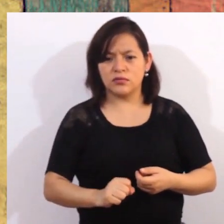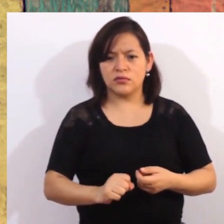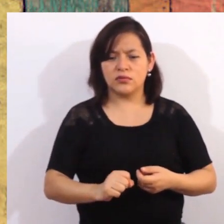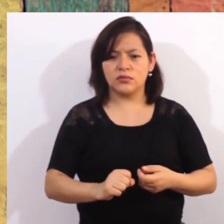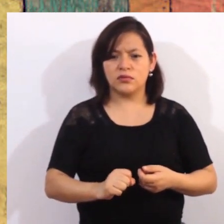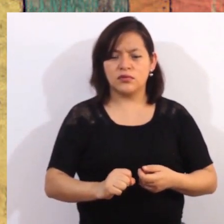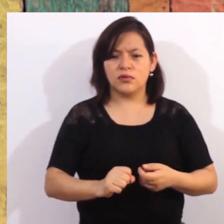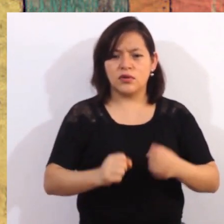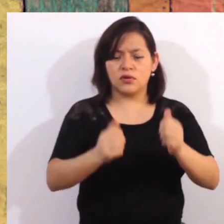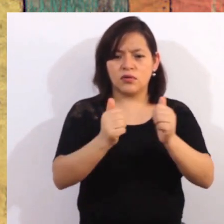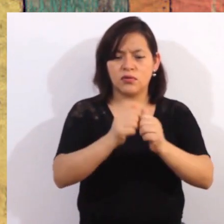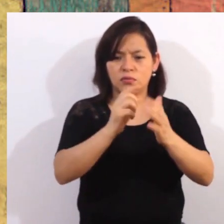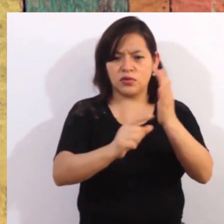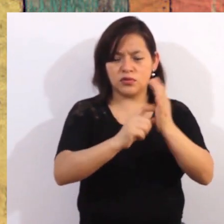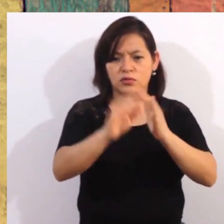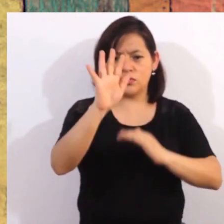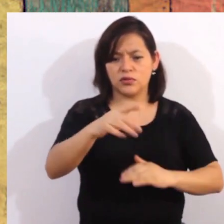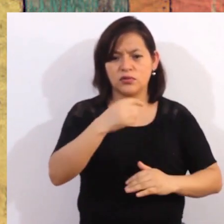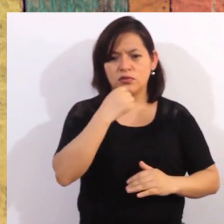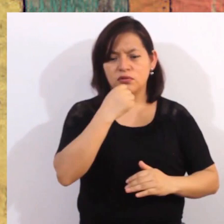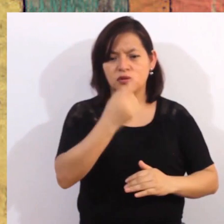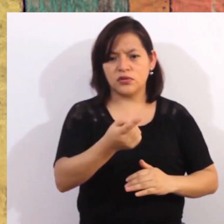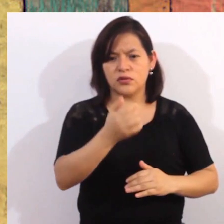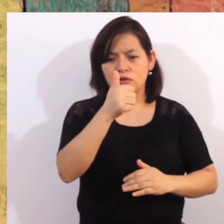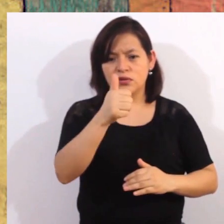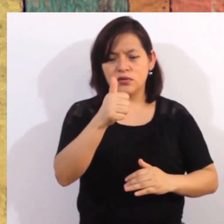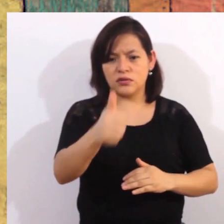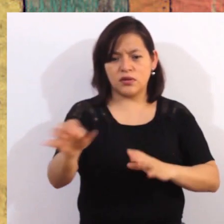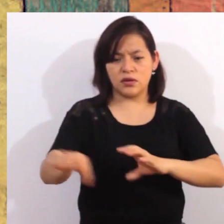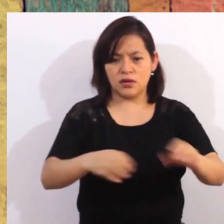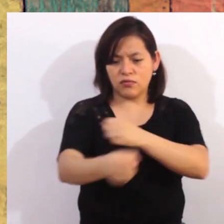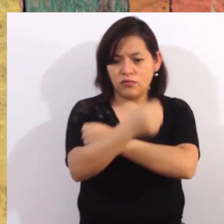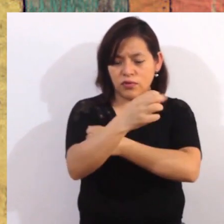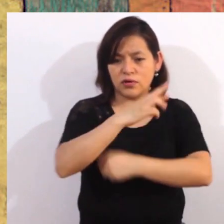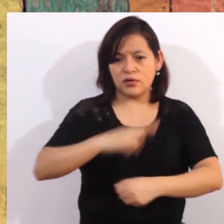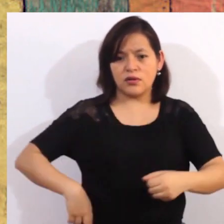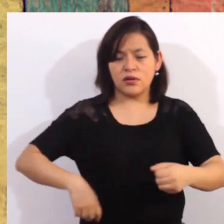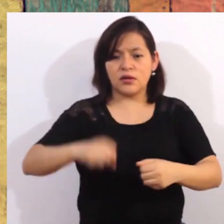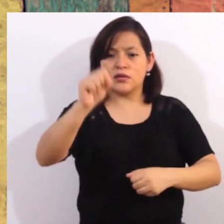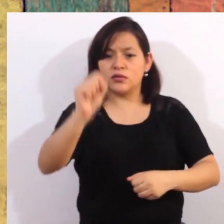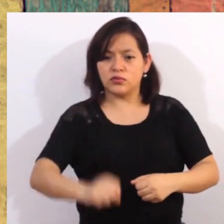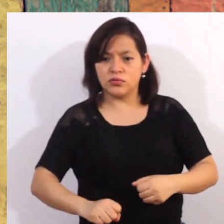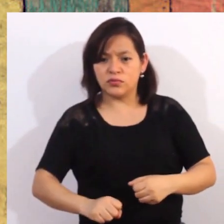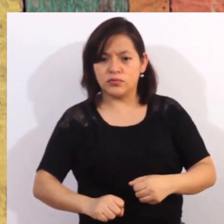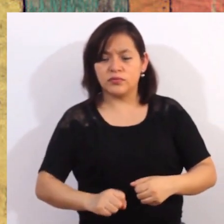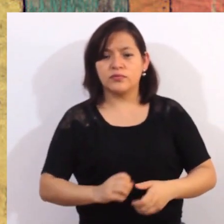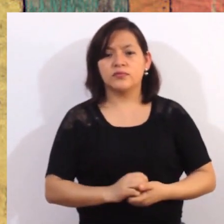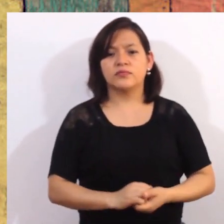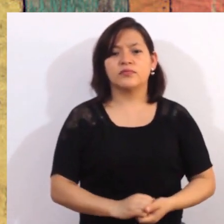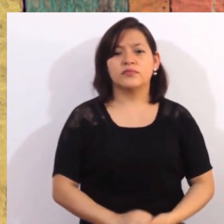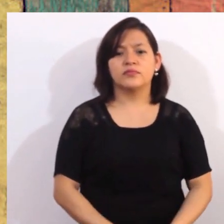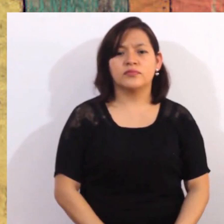al sur, obviamente cuando el versículo 5 nos dice, y se hará fuerte el rey del sur. ¿El sur de